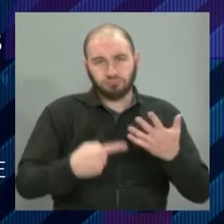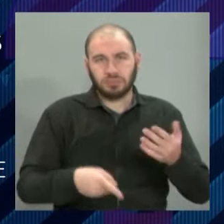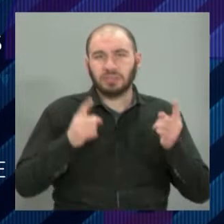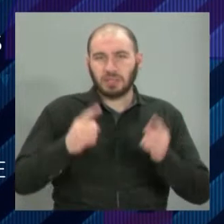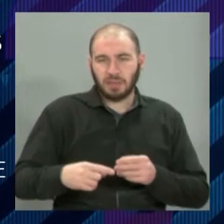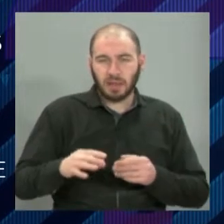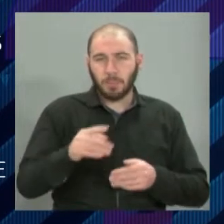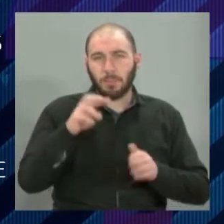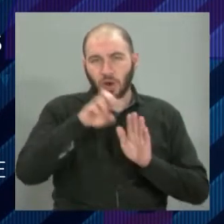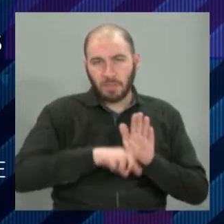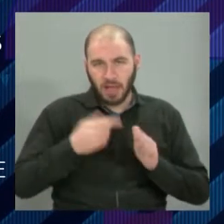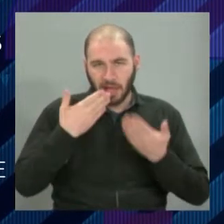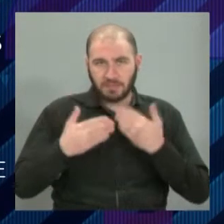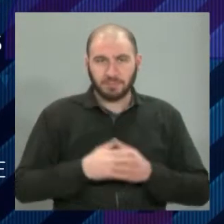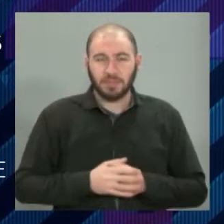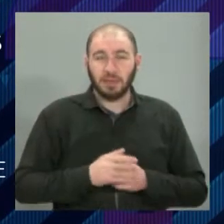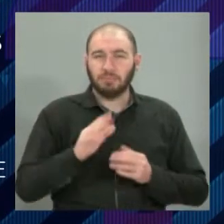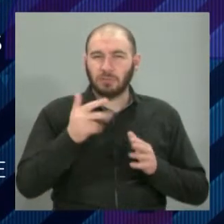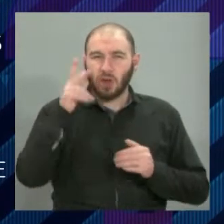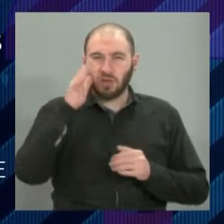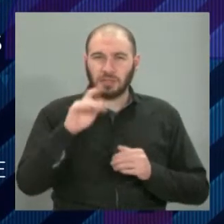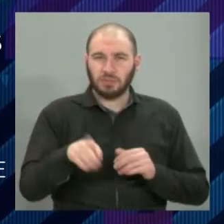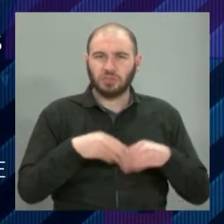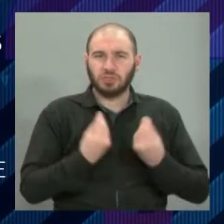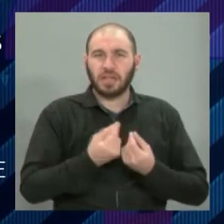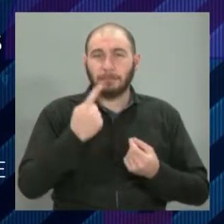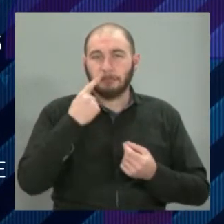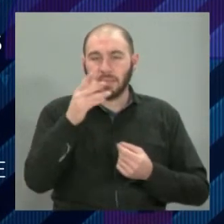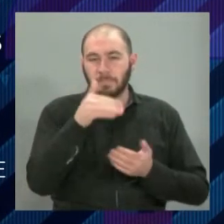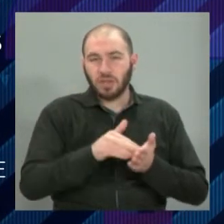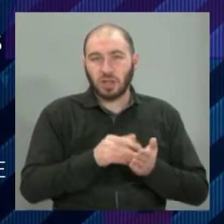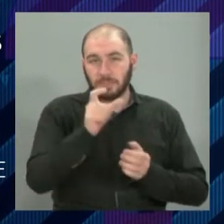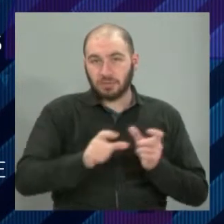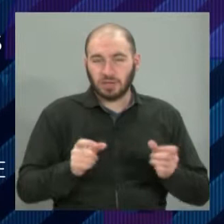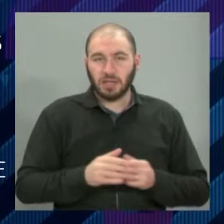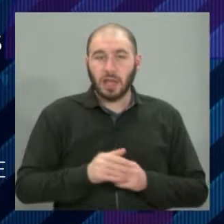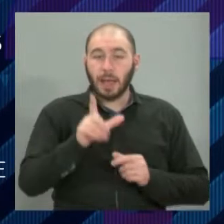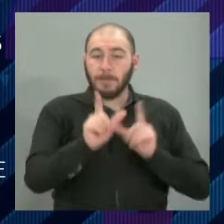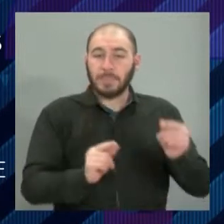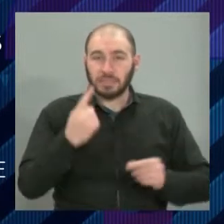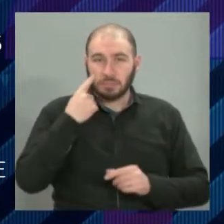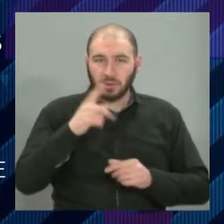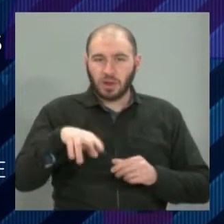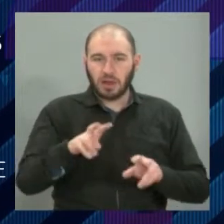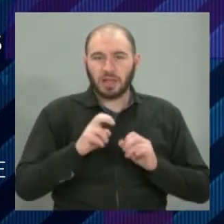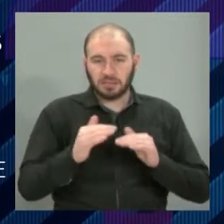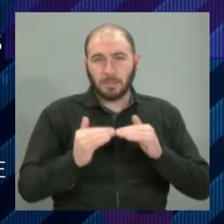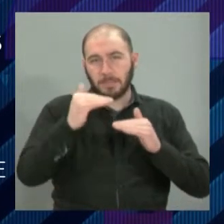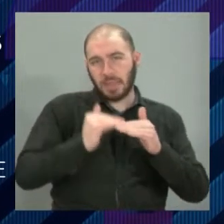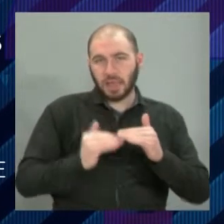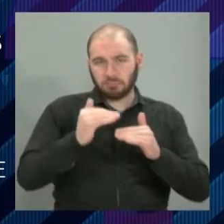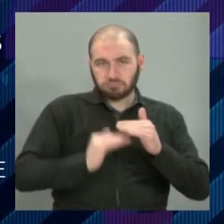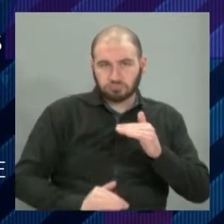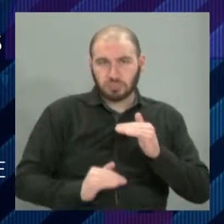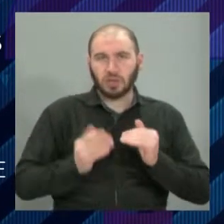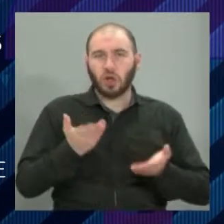también a lo largo del programa. Cerca del 80% de los más de 1.000 millones de fumadores que hay en el mundo viven en países de ingresos medianos y bajos, y esto